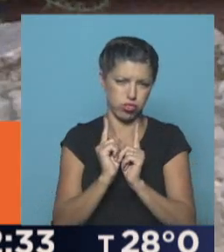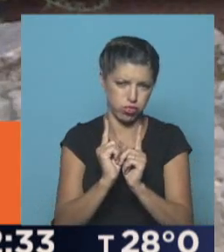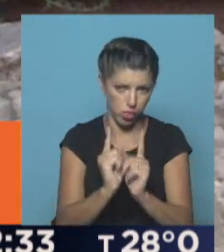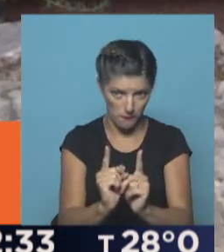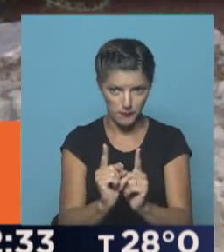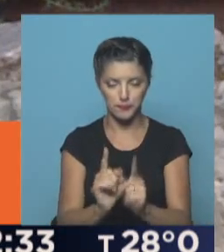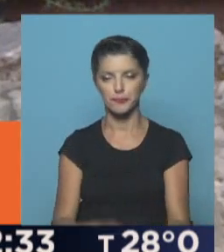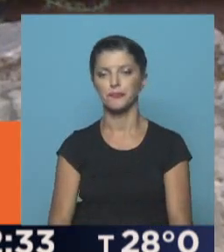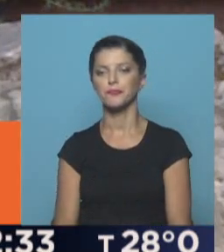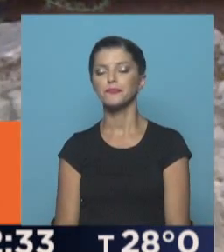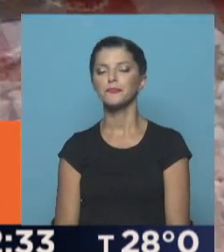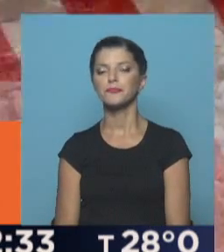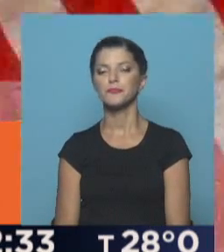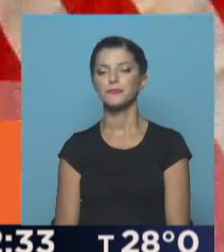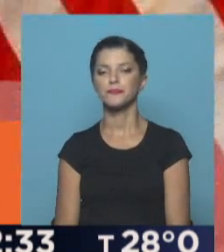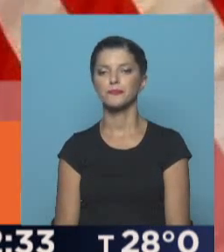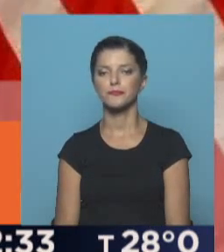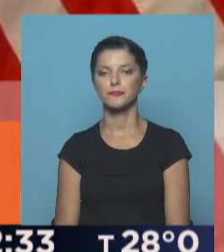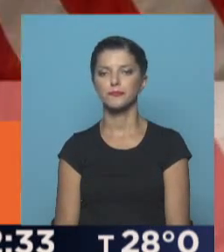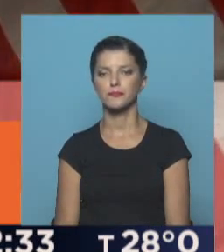a la Casa Blanca.